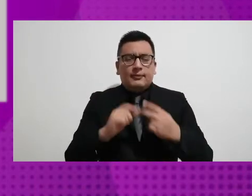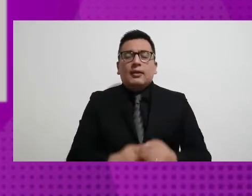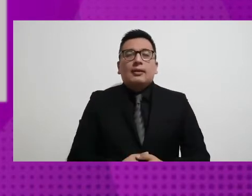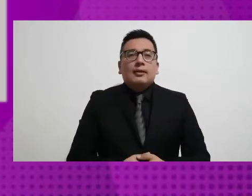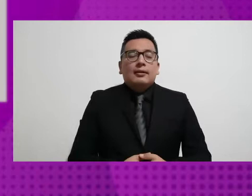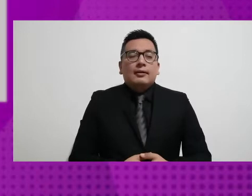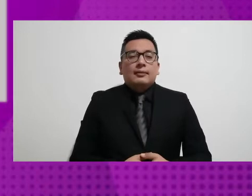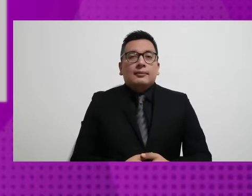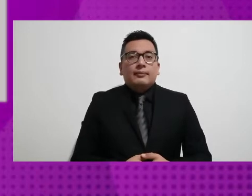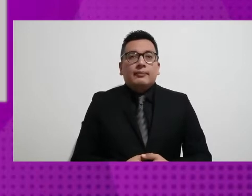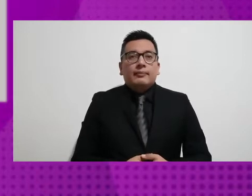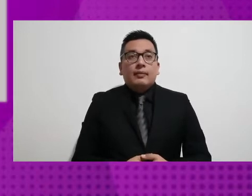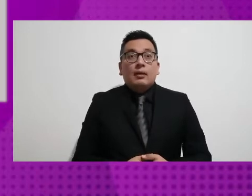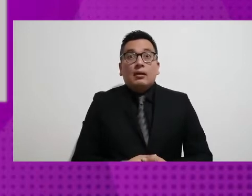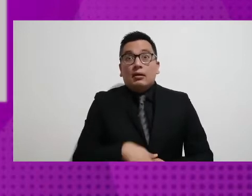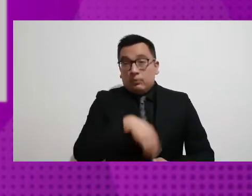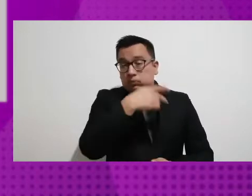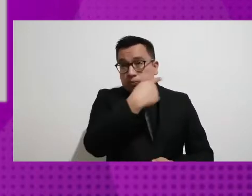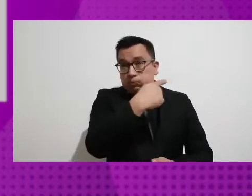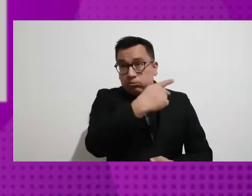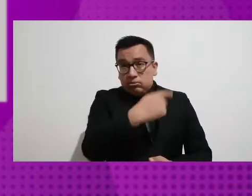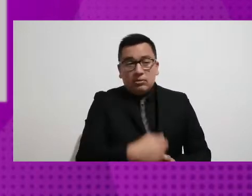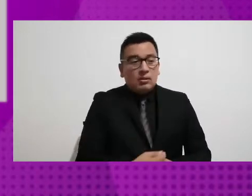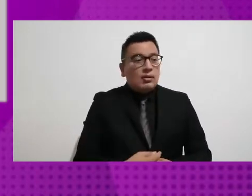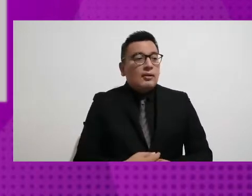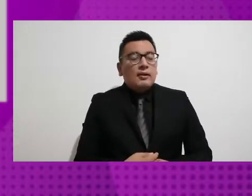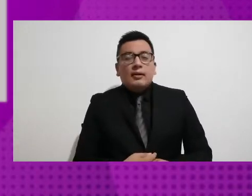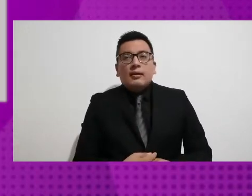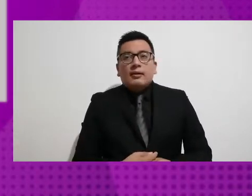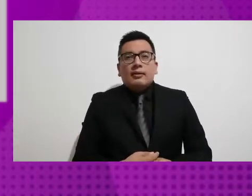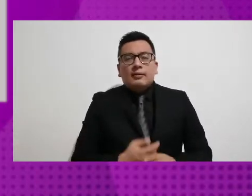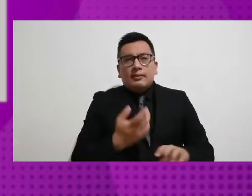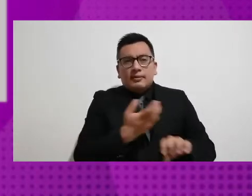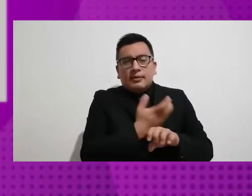bien, no se trata solamente de un arreglo regional, sino que